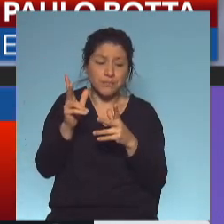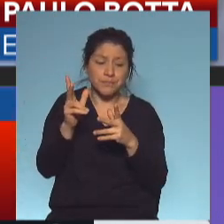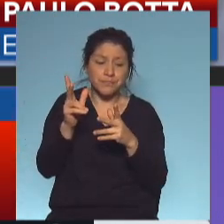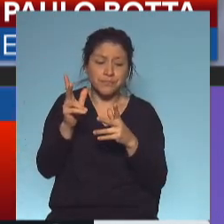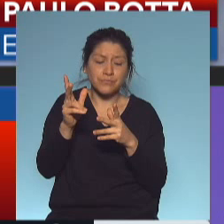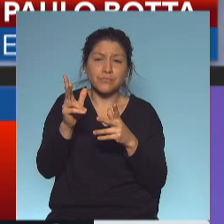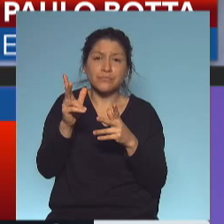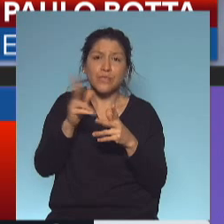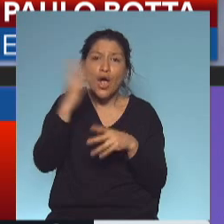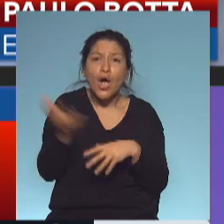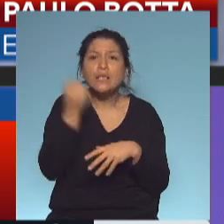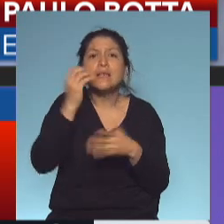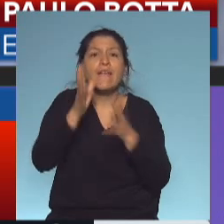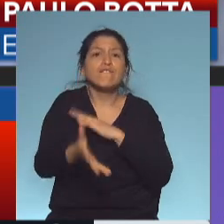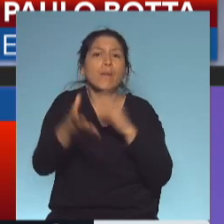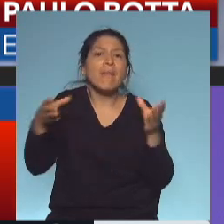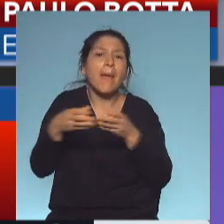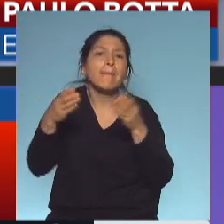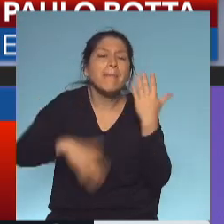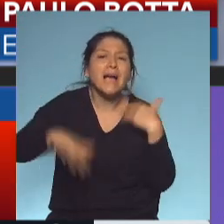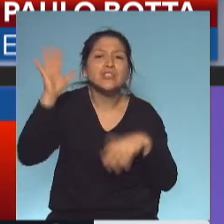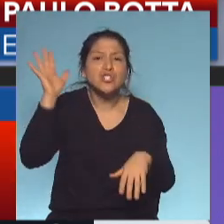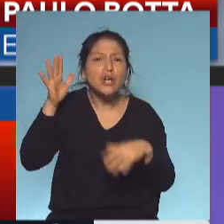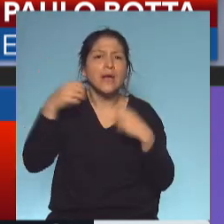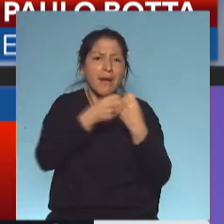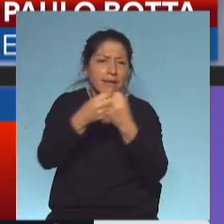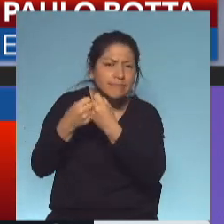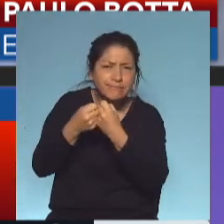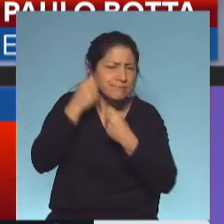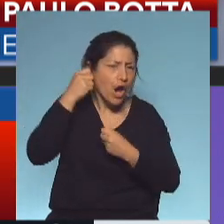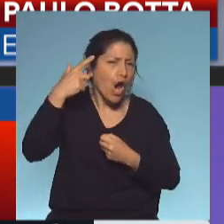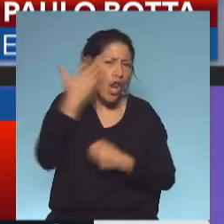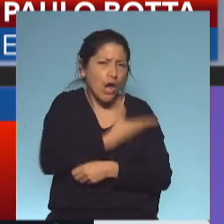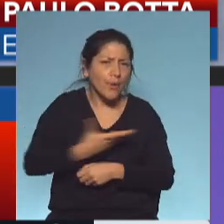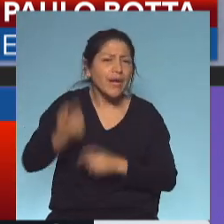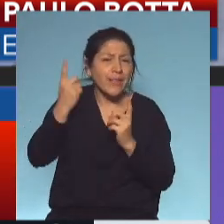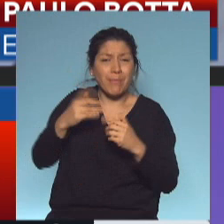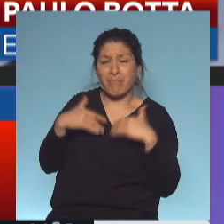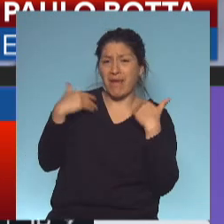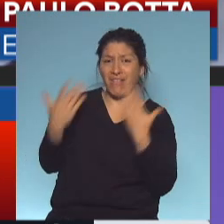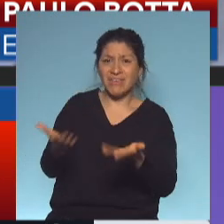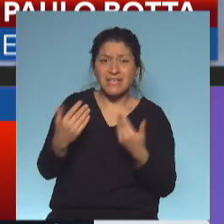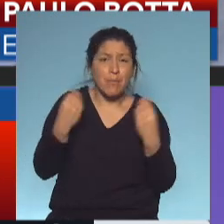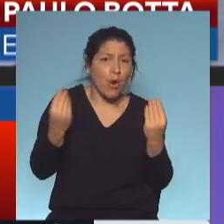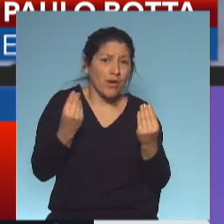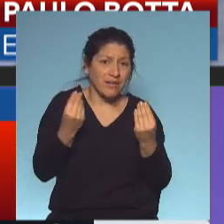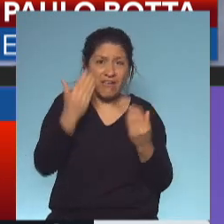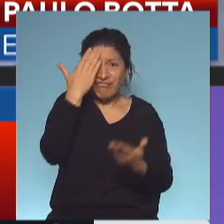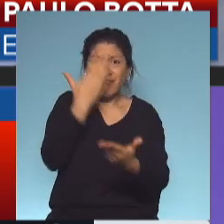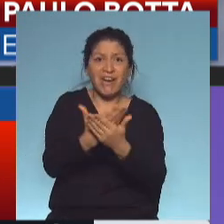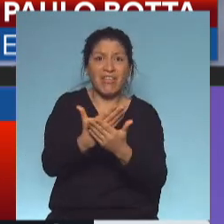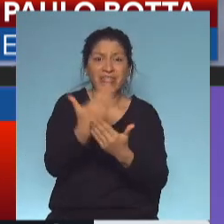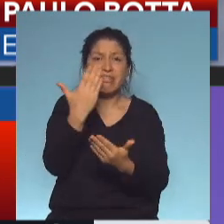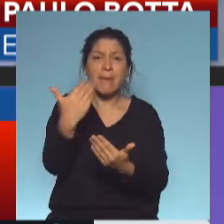ha logrado conformar una mayoría para poder conformar gobierno, también le va a beneficiar porque pues, ante una